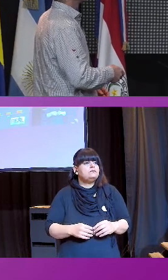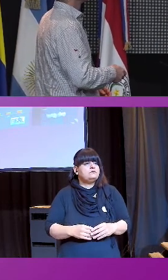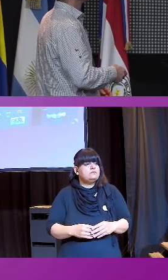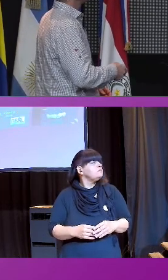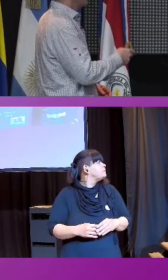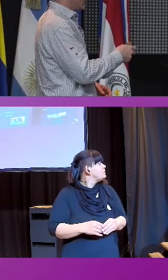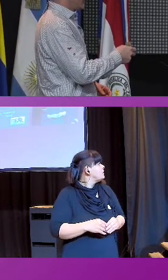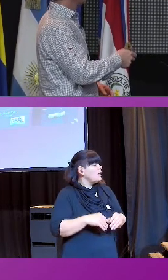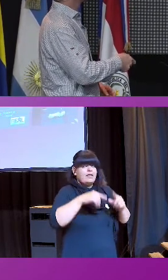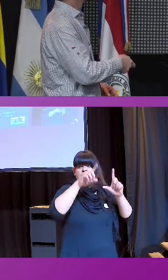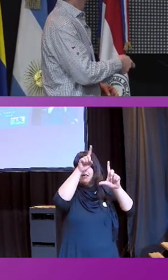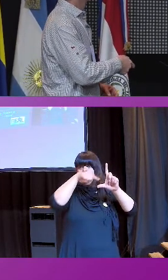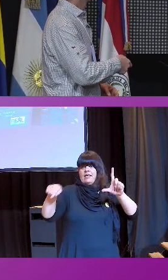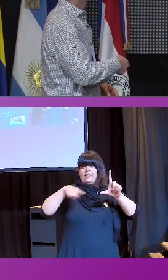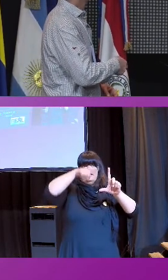aquí estaban las curvas, sí.